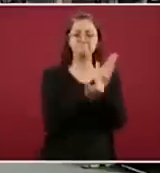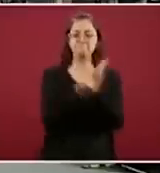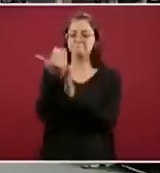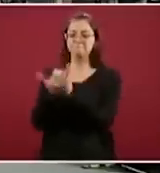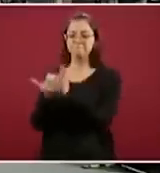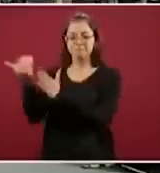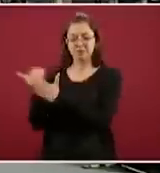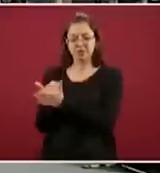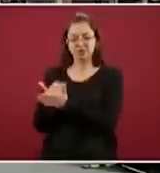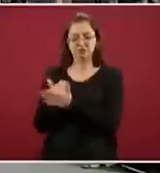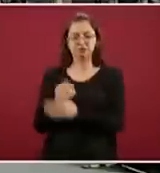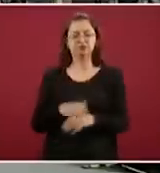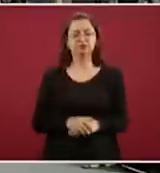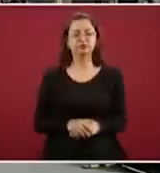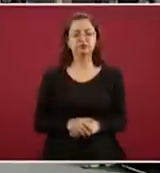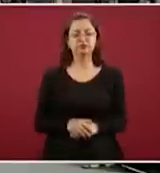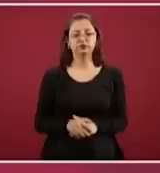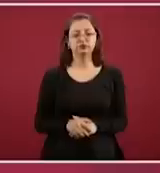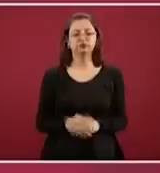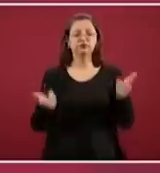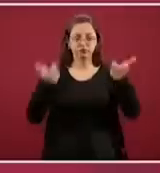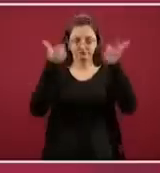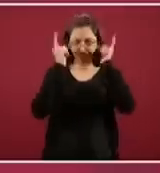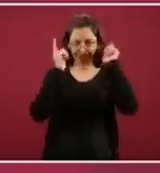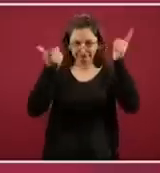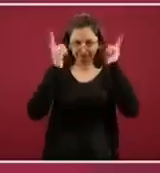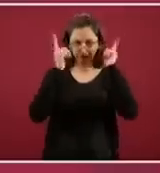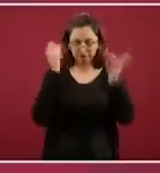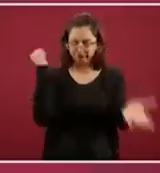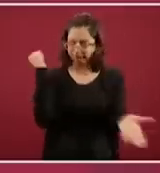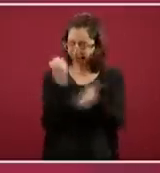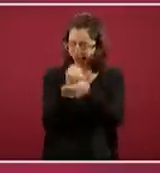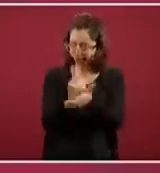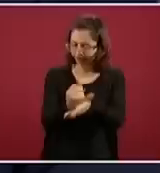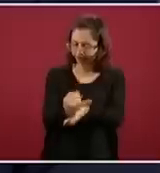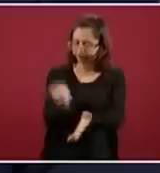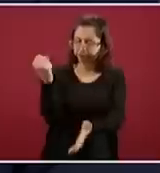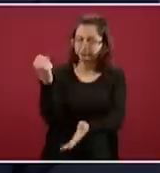Ojalá y se apruebe.